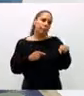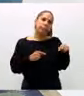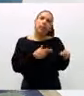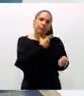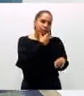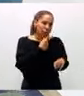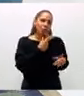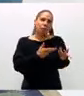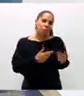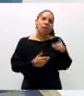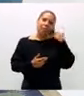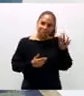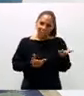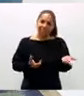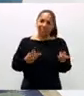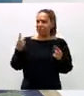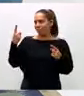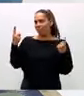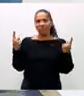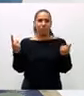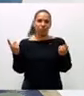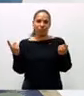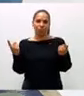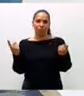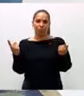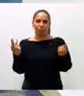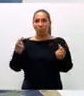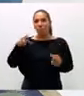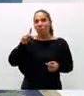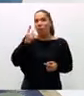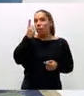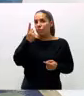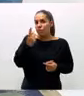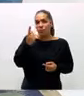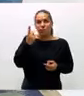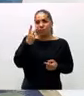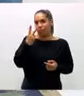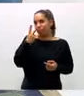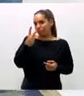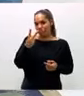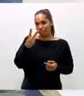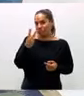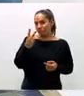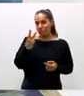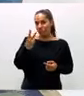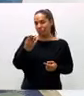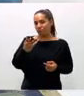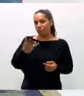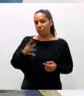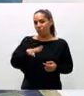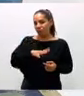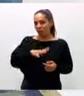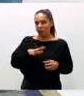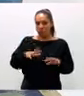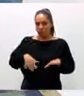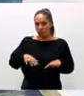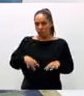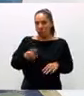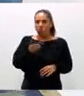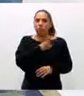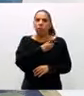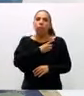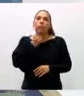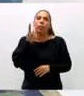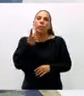una mala gestión en la distribución de los recursos. Esas son algunas causas del conflicto. Y aquí hay otra muy importante,